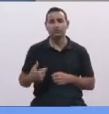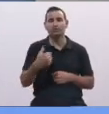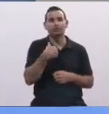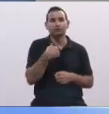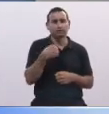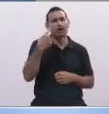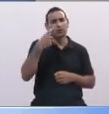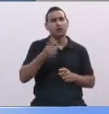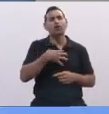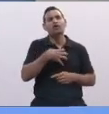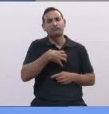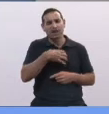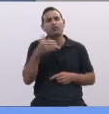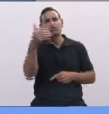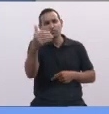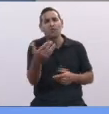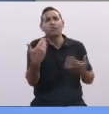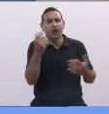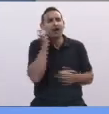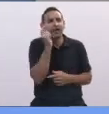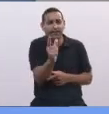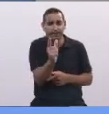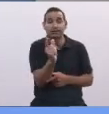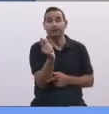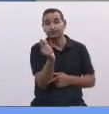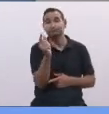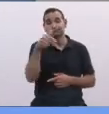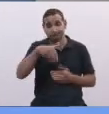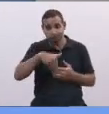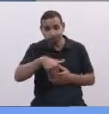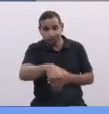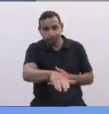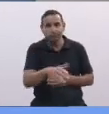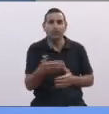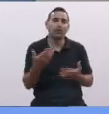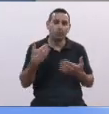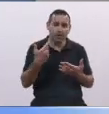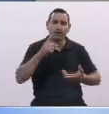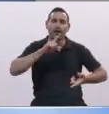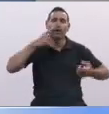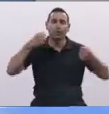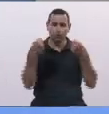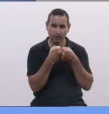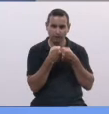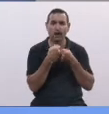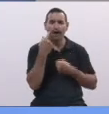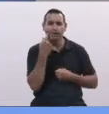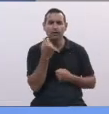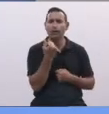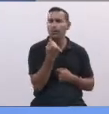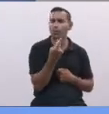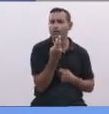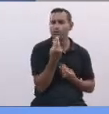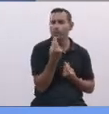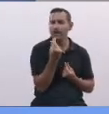yo no pierdo la esperanza que lo podamos hacer y que a partir de allí hagamos un acuerdo de cuánto